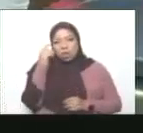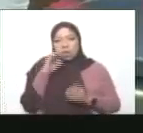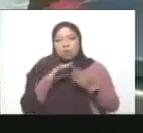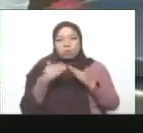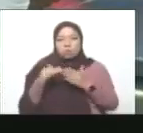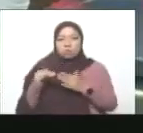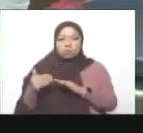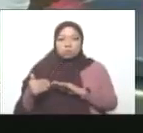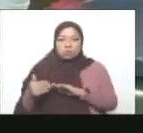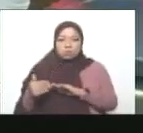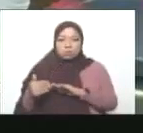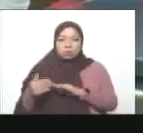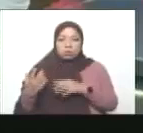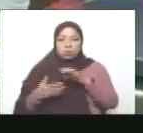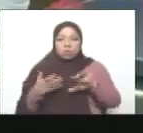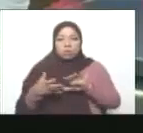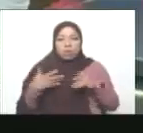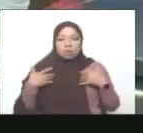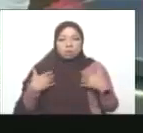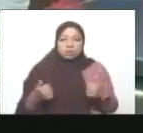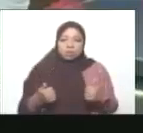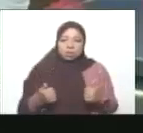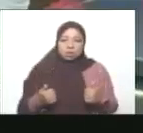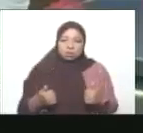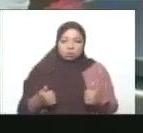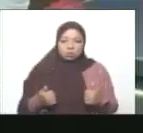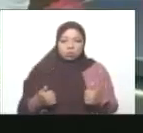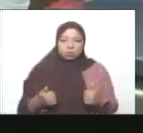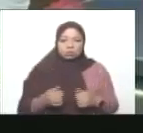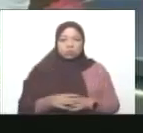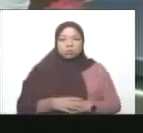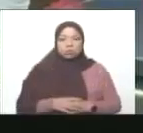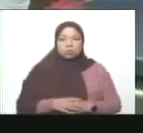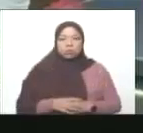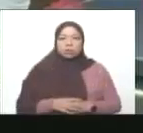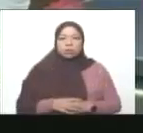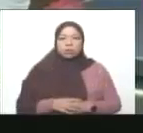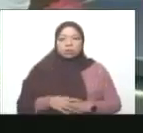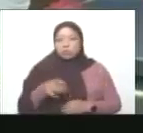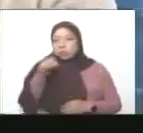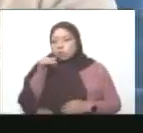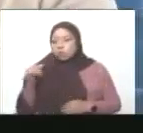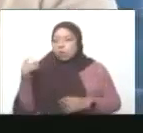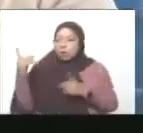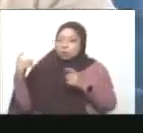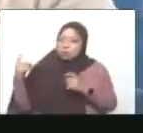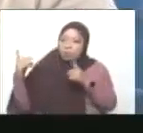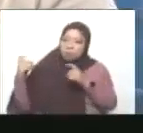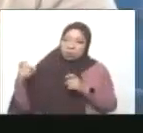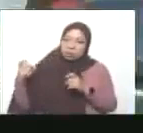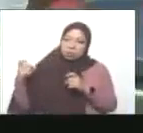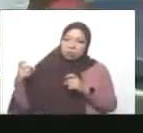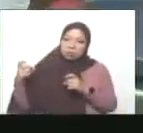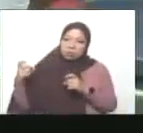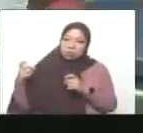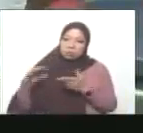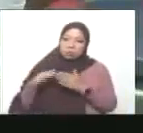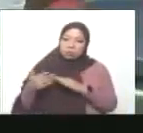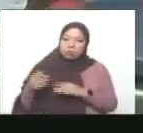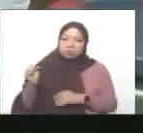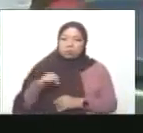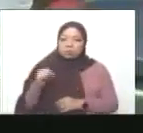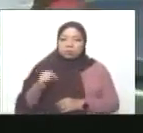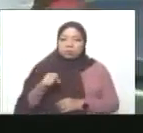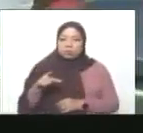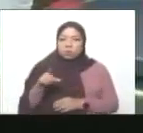por un problema de salud, entonces por ahí los reportes que me han pasado. Ah, te reporta, si hace una buena reportan. Jefa. Y